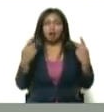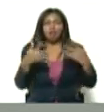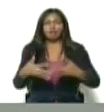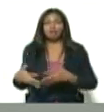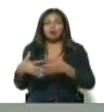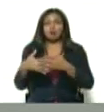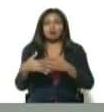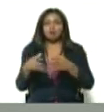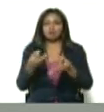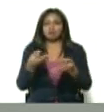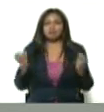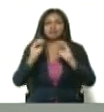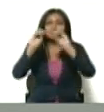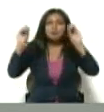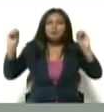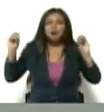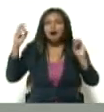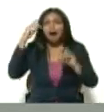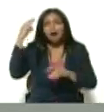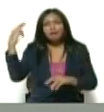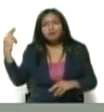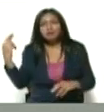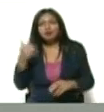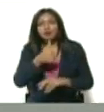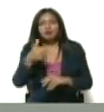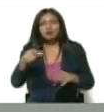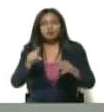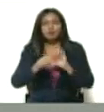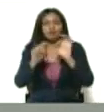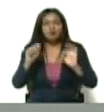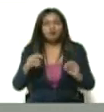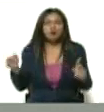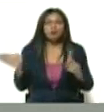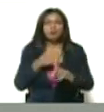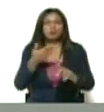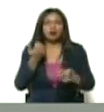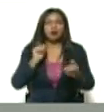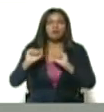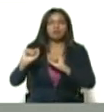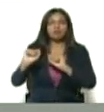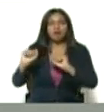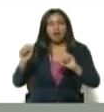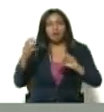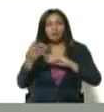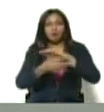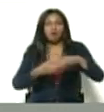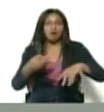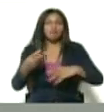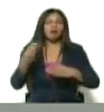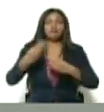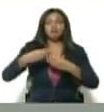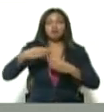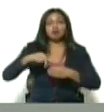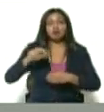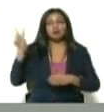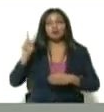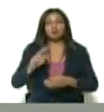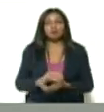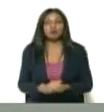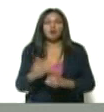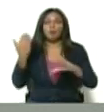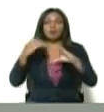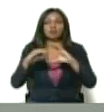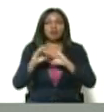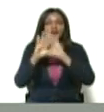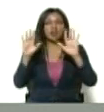extraordinario, haciendo un llamado a la reflexión para evitar la agresión en Venezuela, para evitar una guerra por petróleo en Venezuela. Así que yo creo que es un mensaje muy